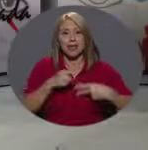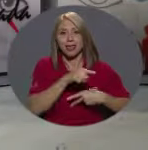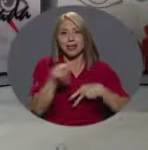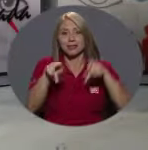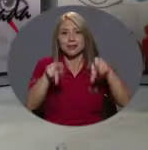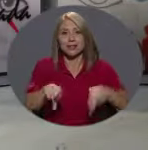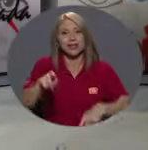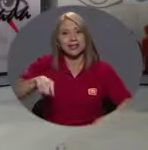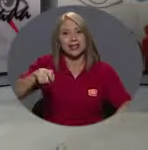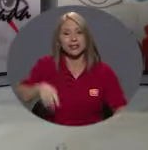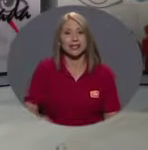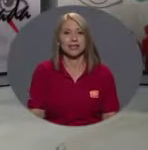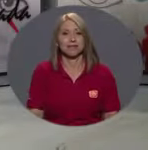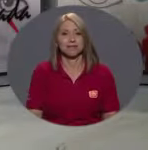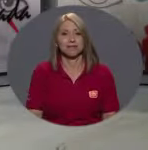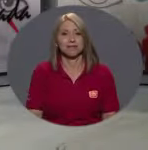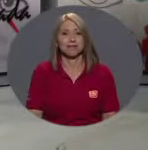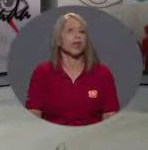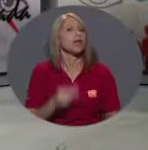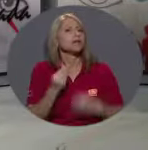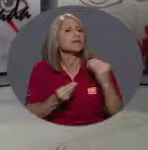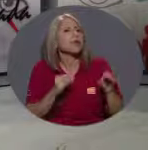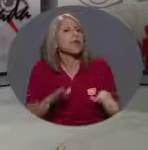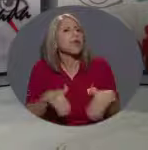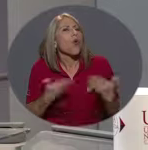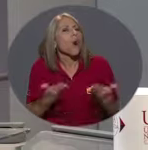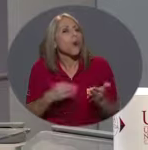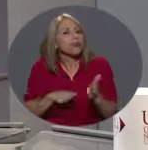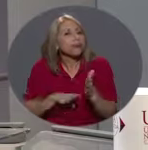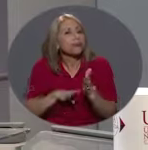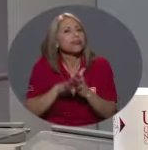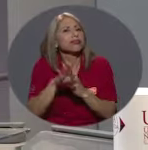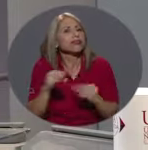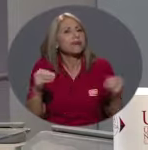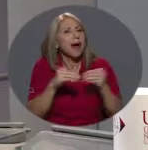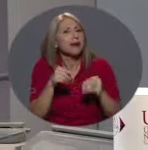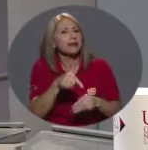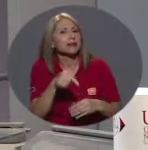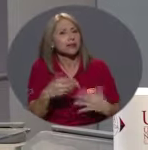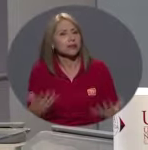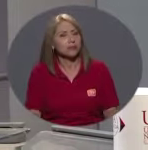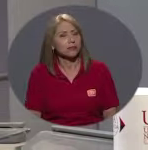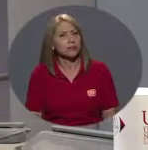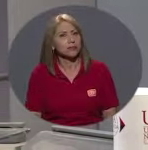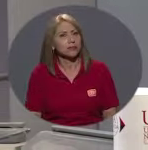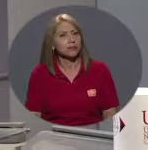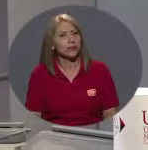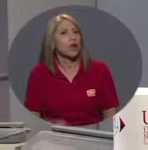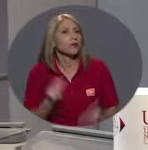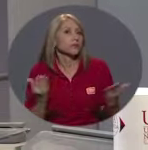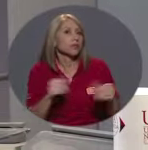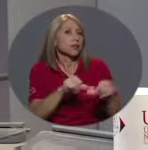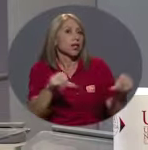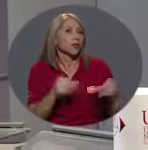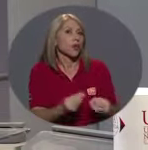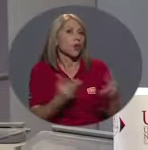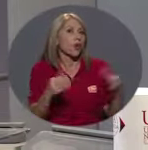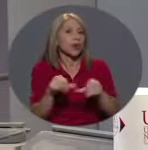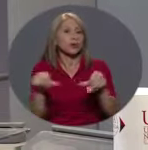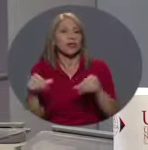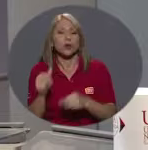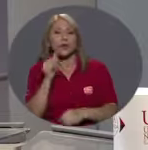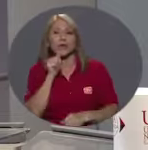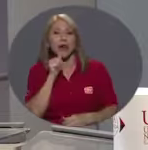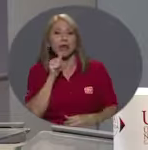necesitan. ¿Cómo hacemos para avanzar un poco más en ese sentido que menciona Ignacio, tanto en el sector público como en